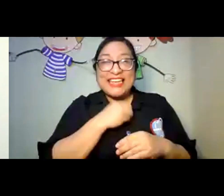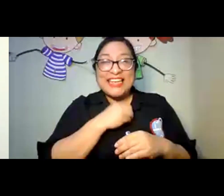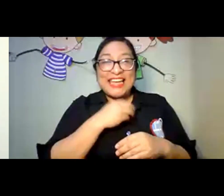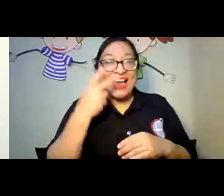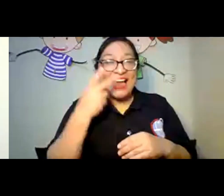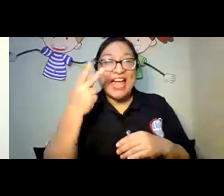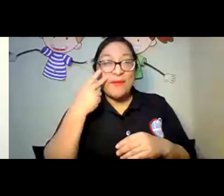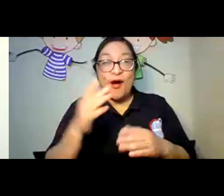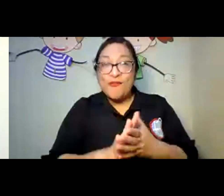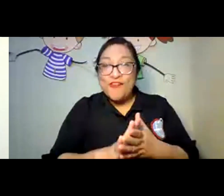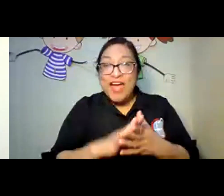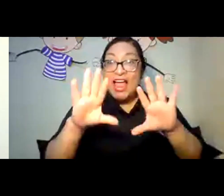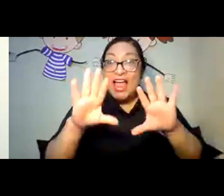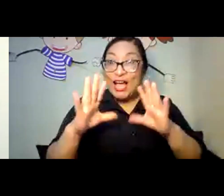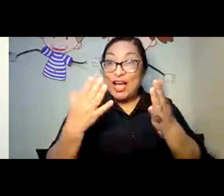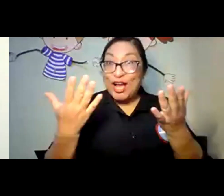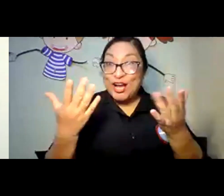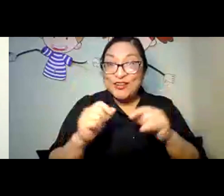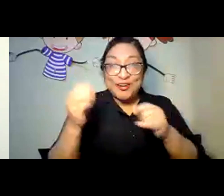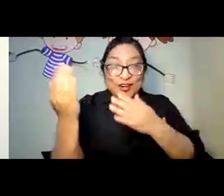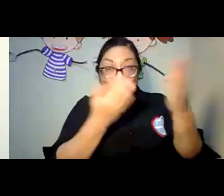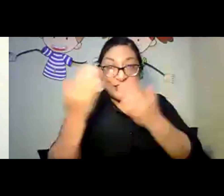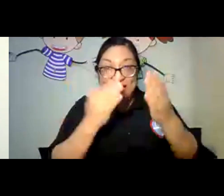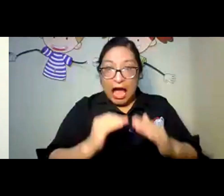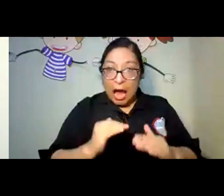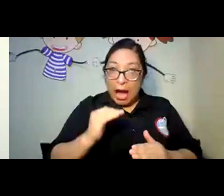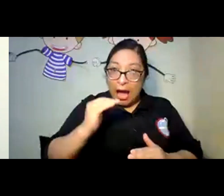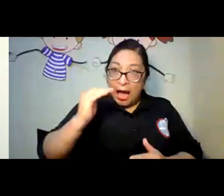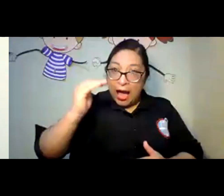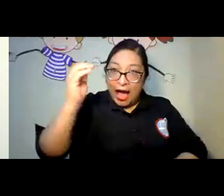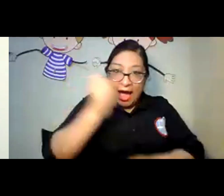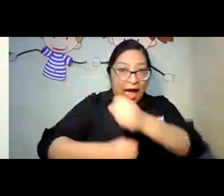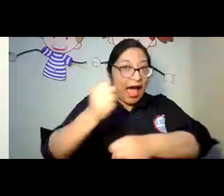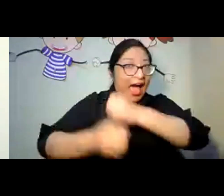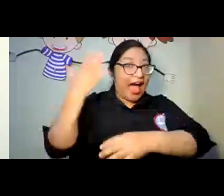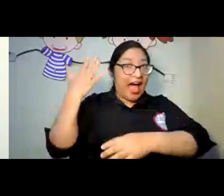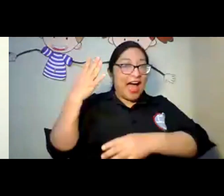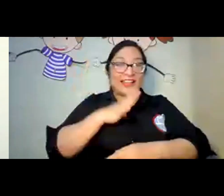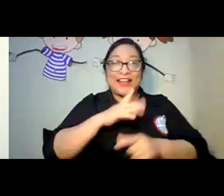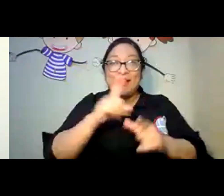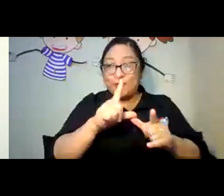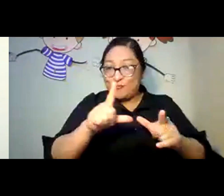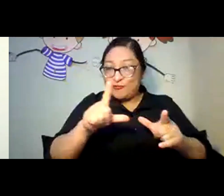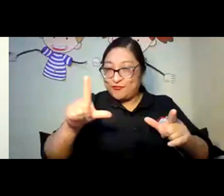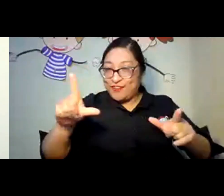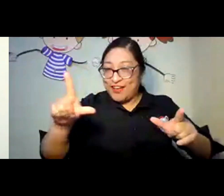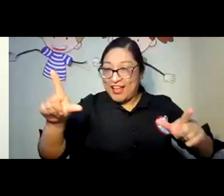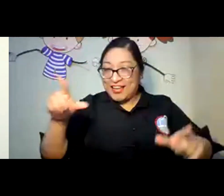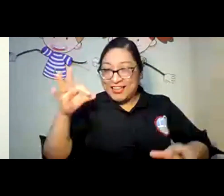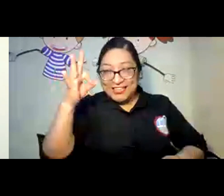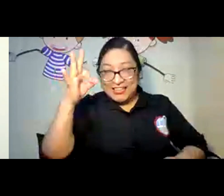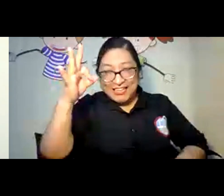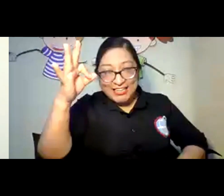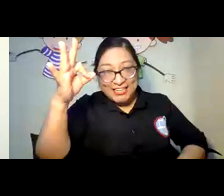ido creciendo en nuestro centro educativo. Por lo tanto, les voy a presentar este video que estuvo a cargo